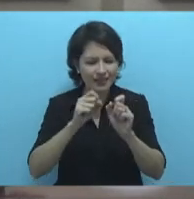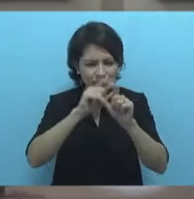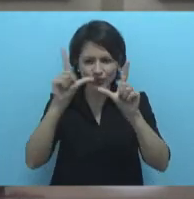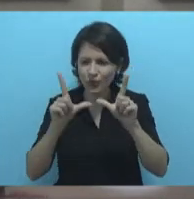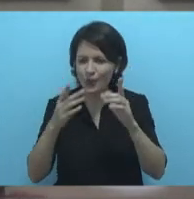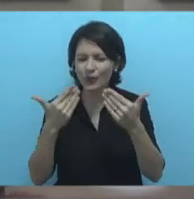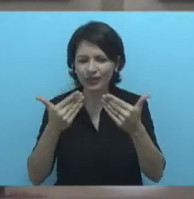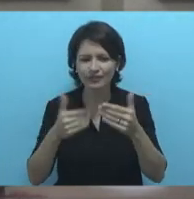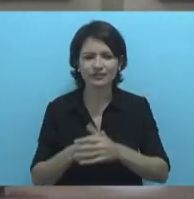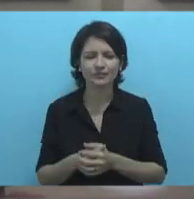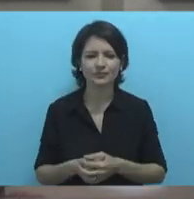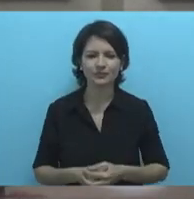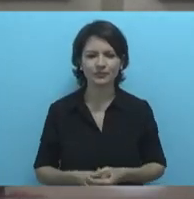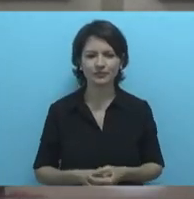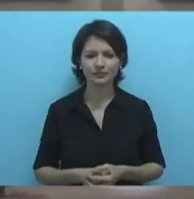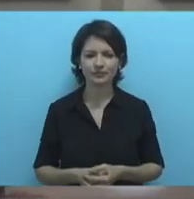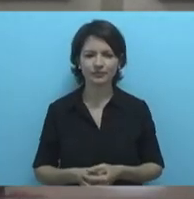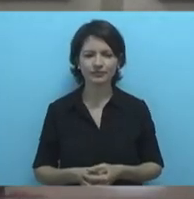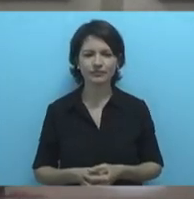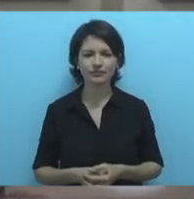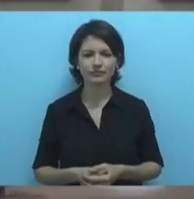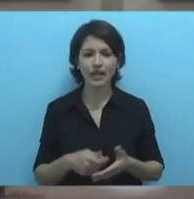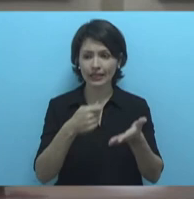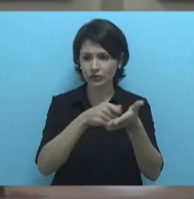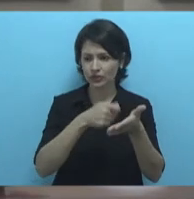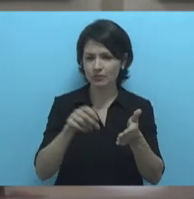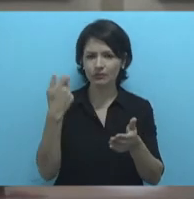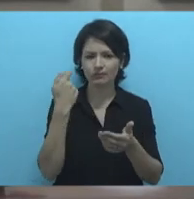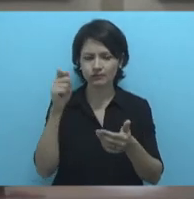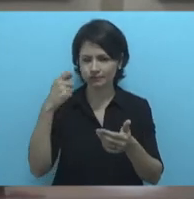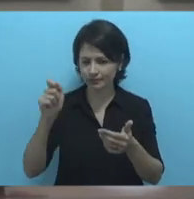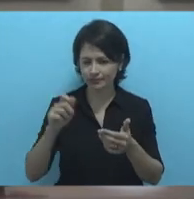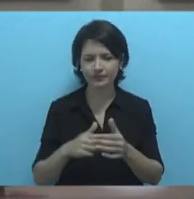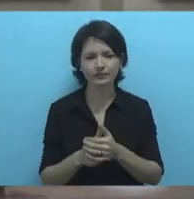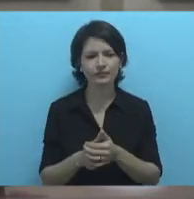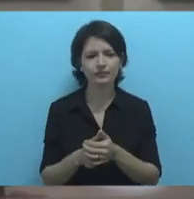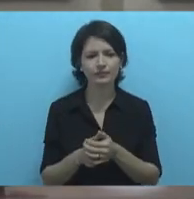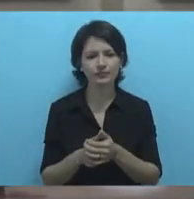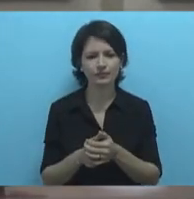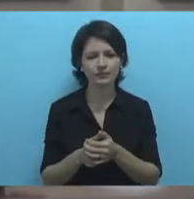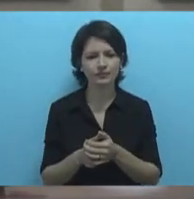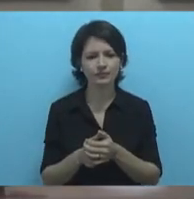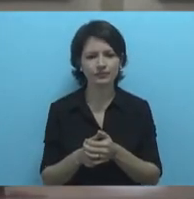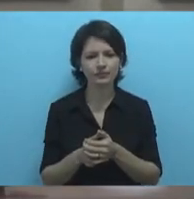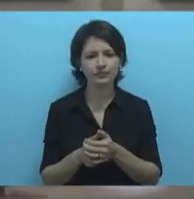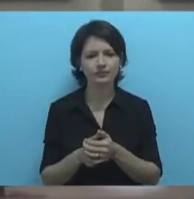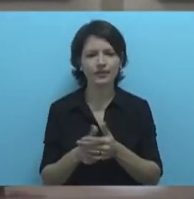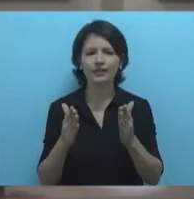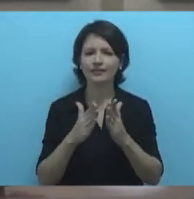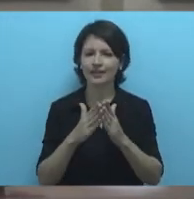y sin dificultades hemos tomado nota por secretaría de las inasistencias para su justificación